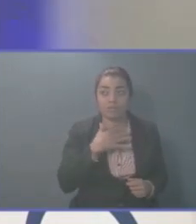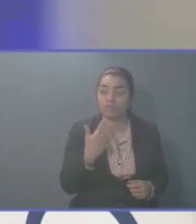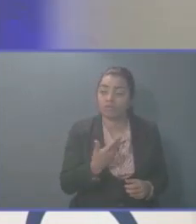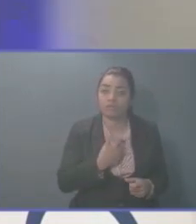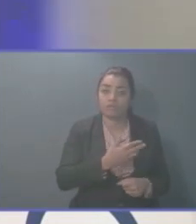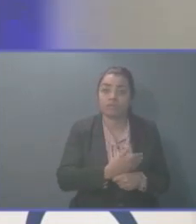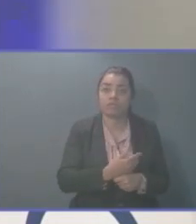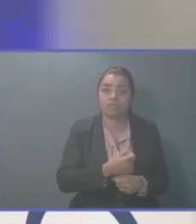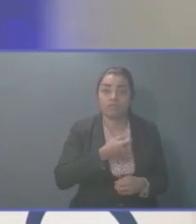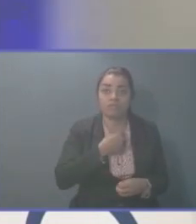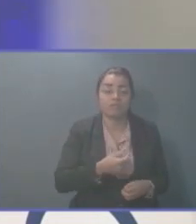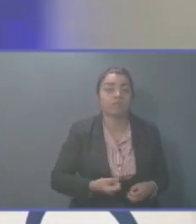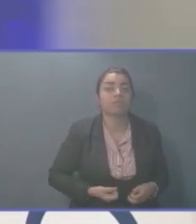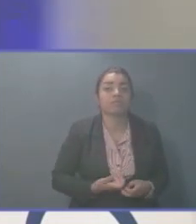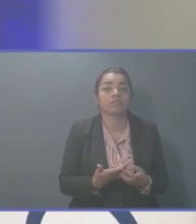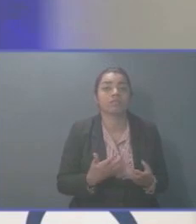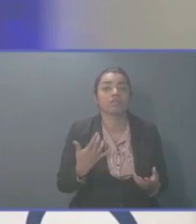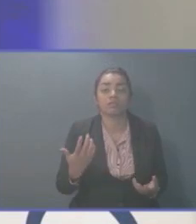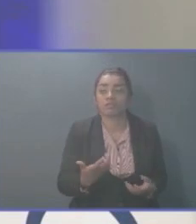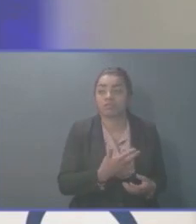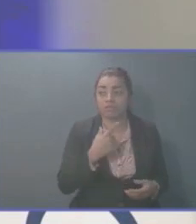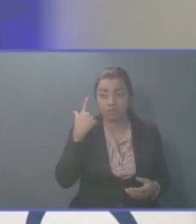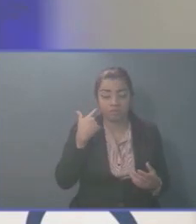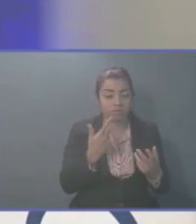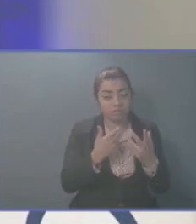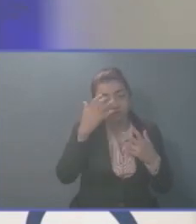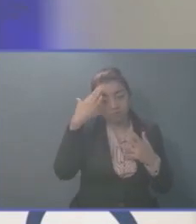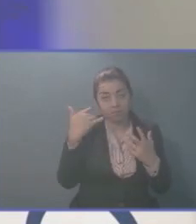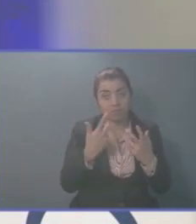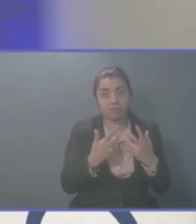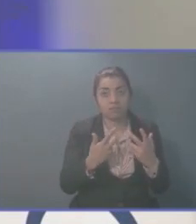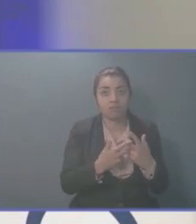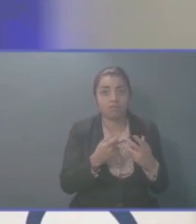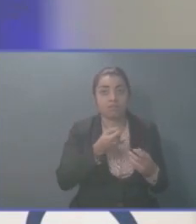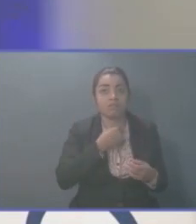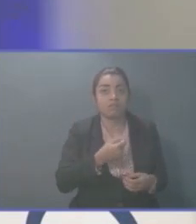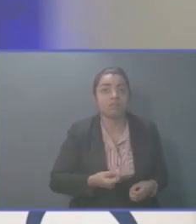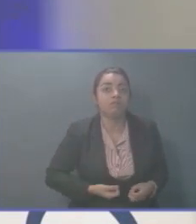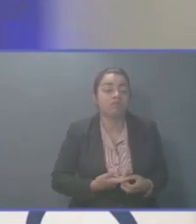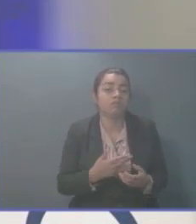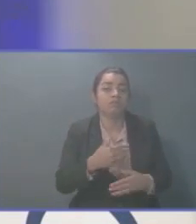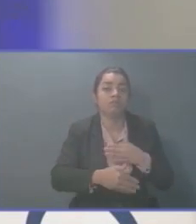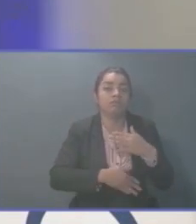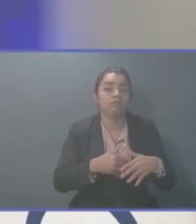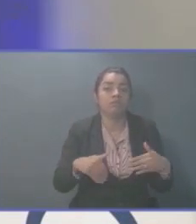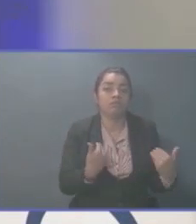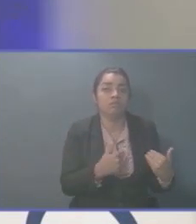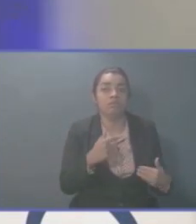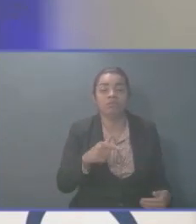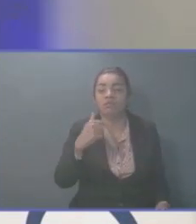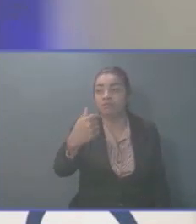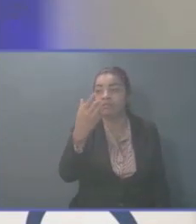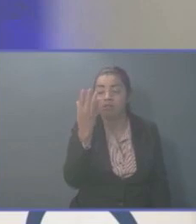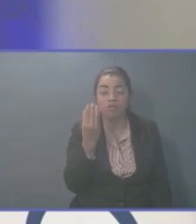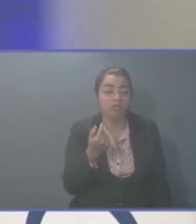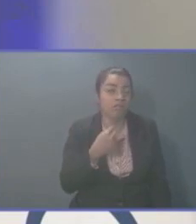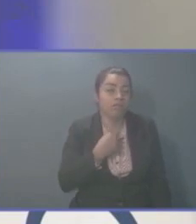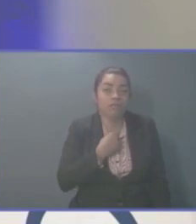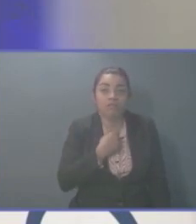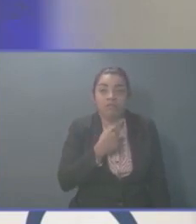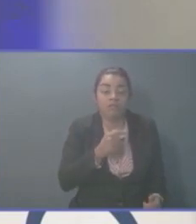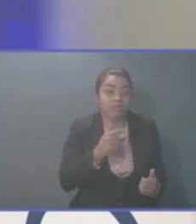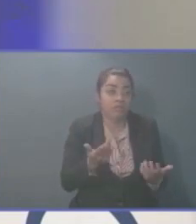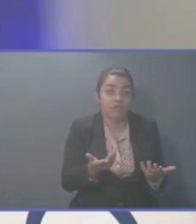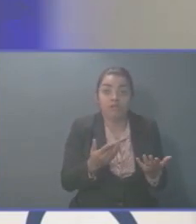hemos denunciado. Muchos compañeros y compañeras también fueron víctimas desde el día sábado a tempranas